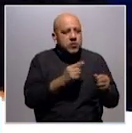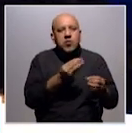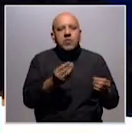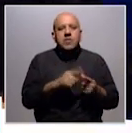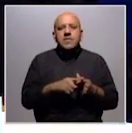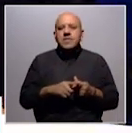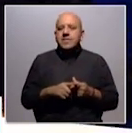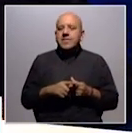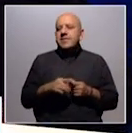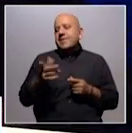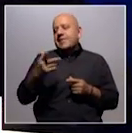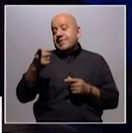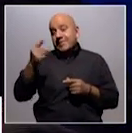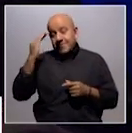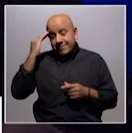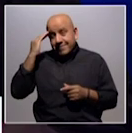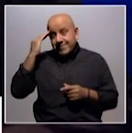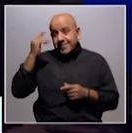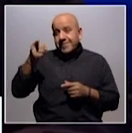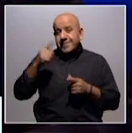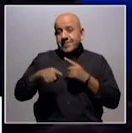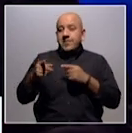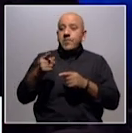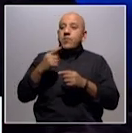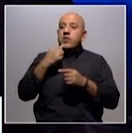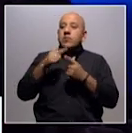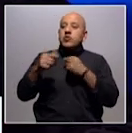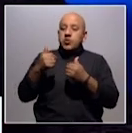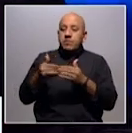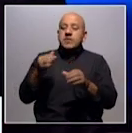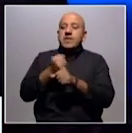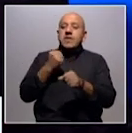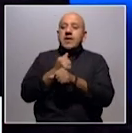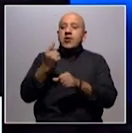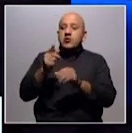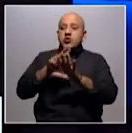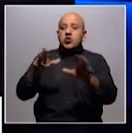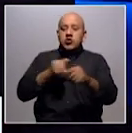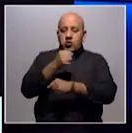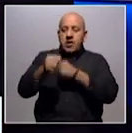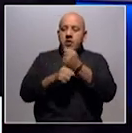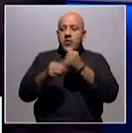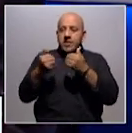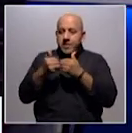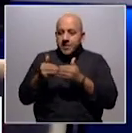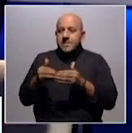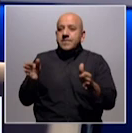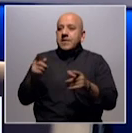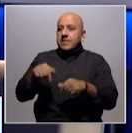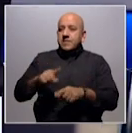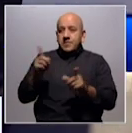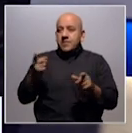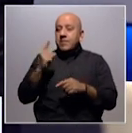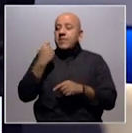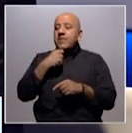es un metraje a la memoria casi casi mucho muchas décadas pues yo empecé a trabajar a los 18 años como profesor todavía no había regresado del